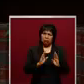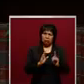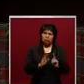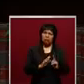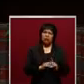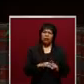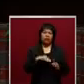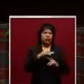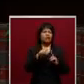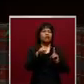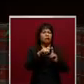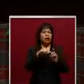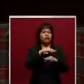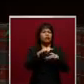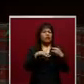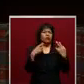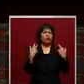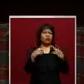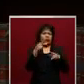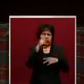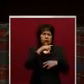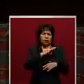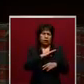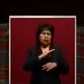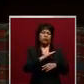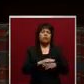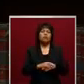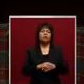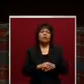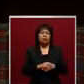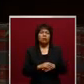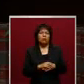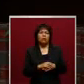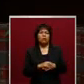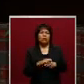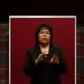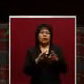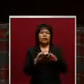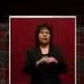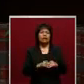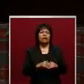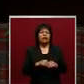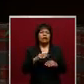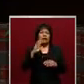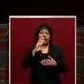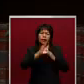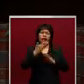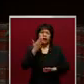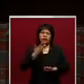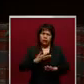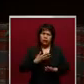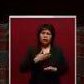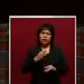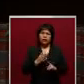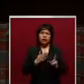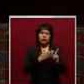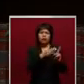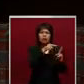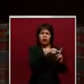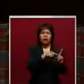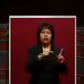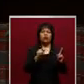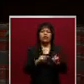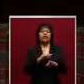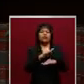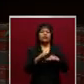disposición, y esa es la base para que podamos salir exitosos y logrando esta misión central que tenemos de